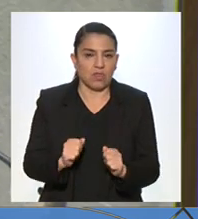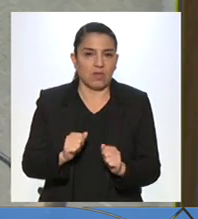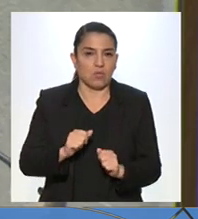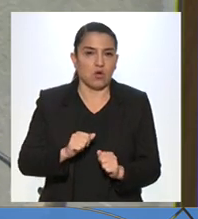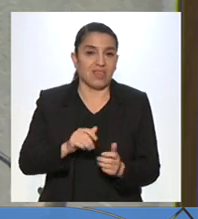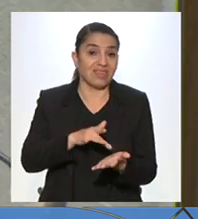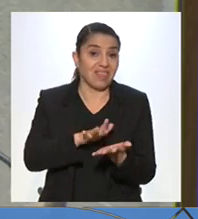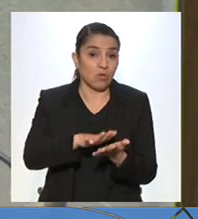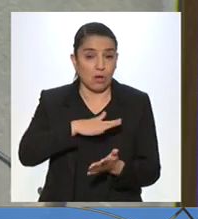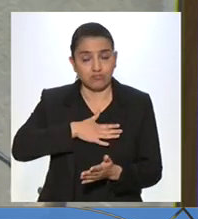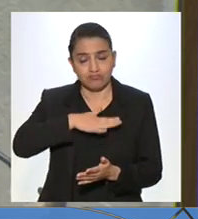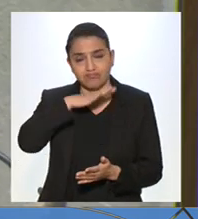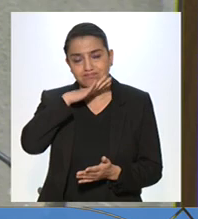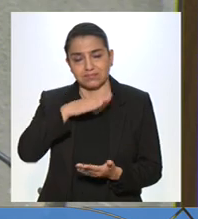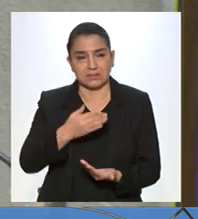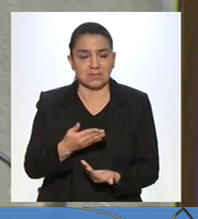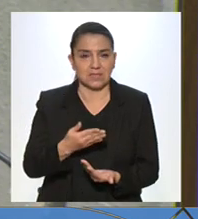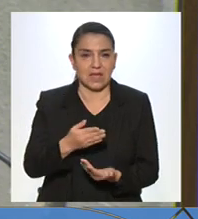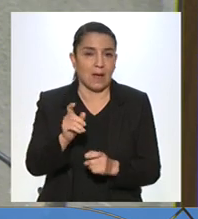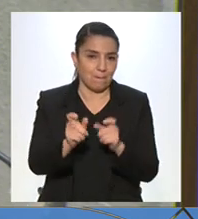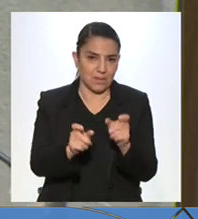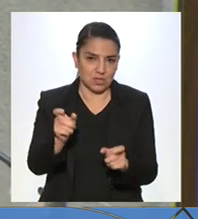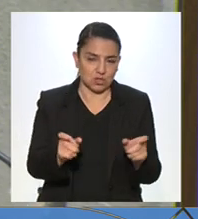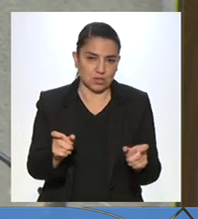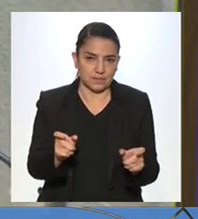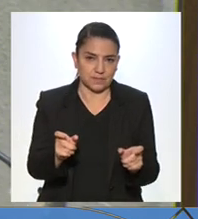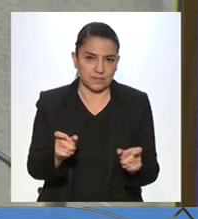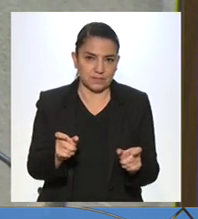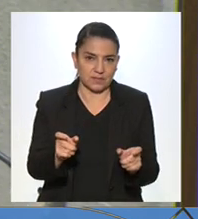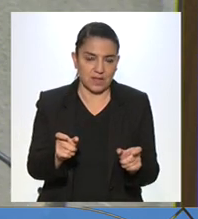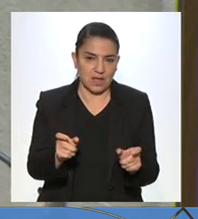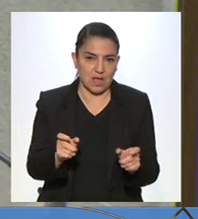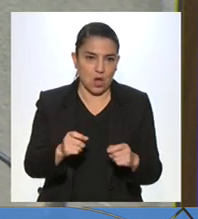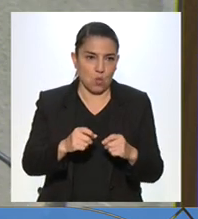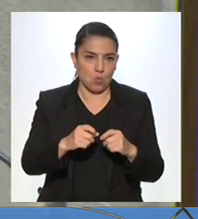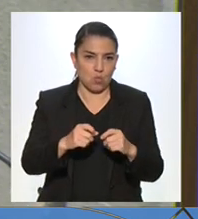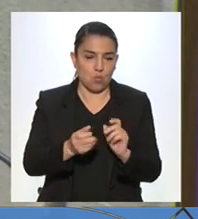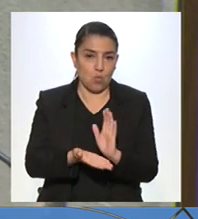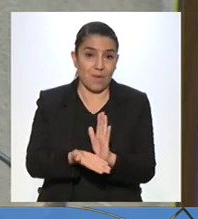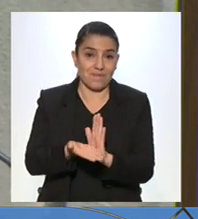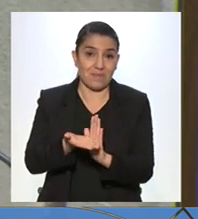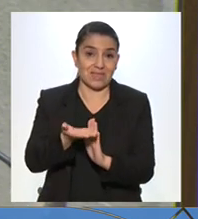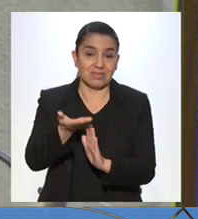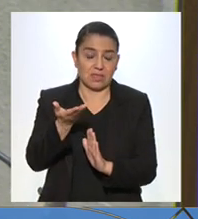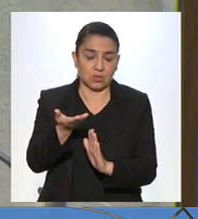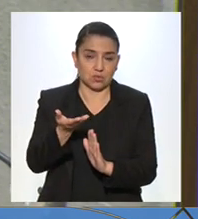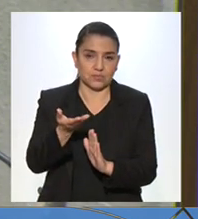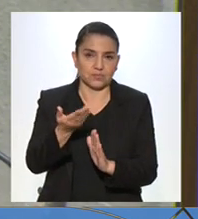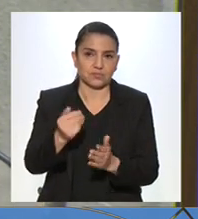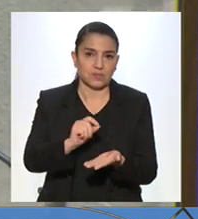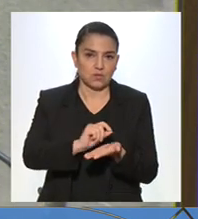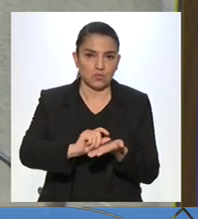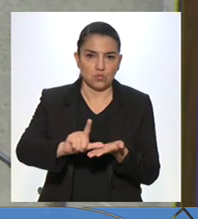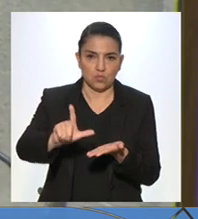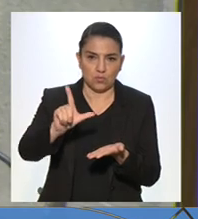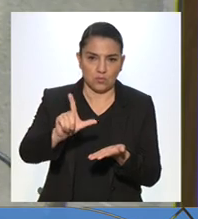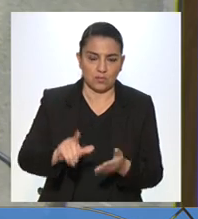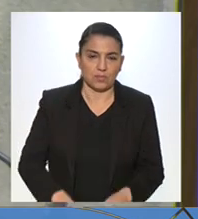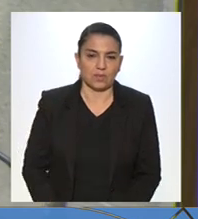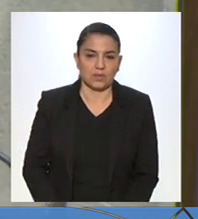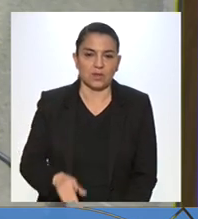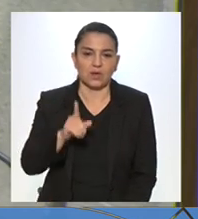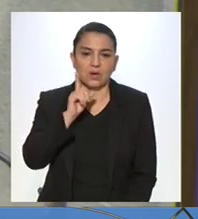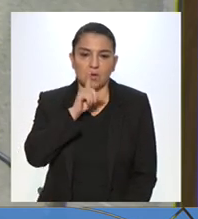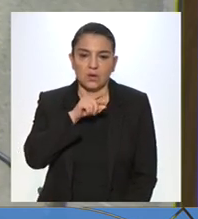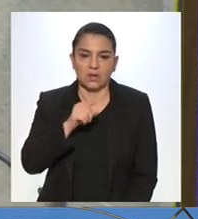endeudamiento de las personas que ha ido aumentando progresivamente a pesar de la mayor circulante. Y por último,